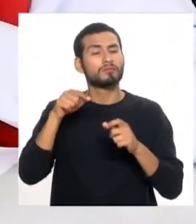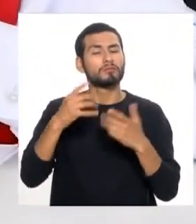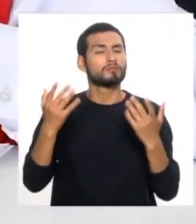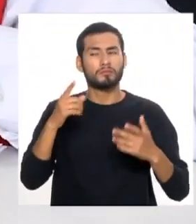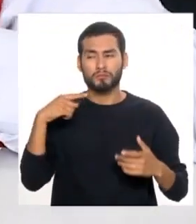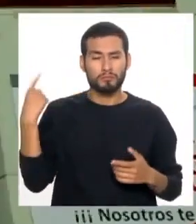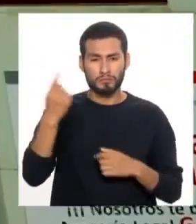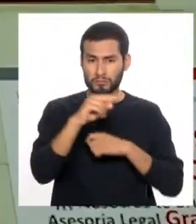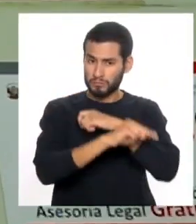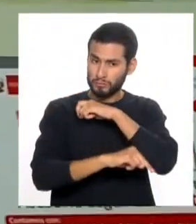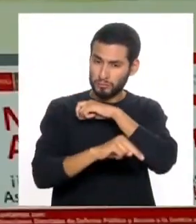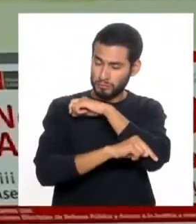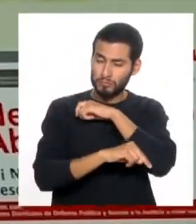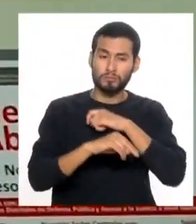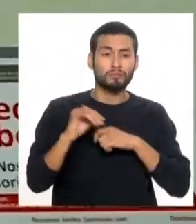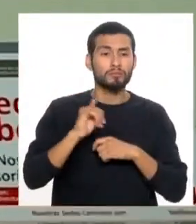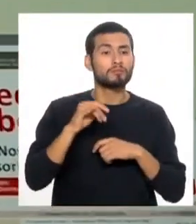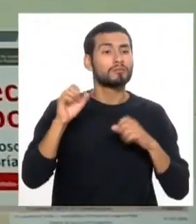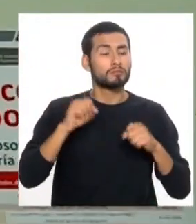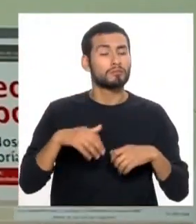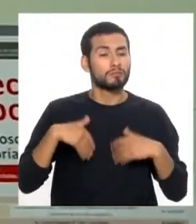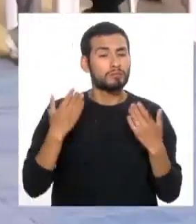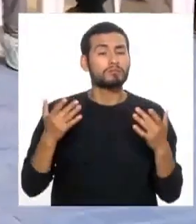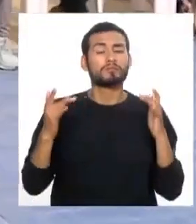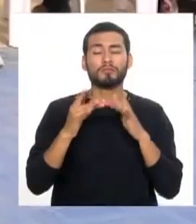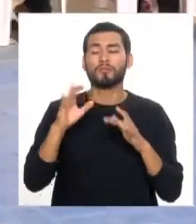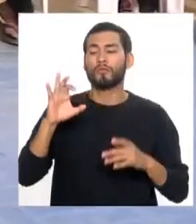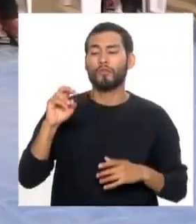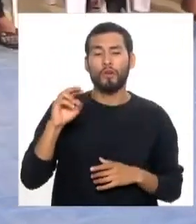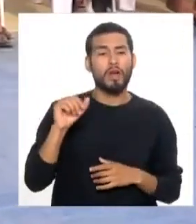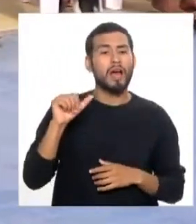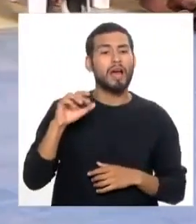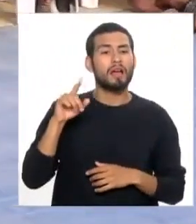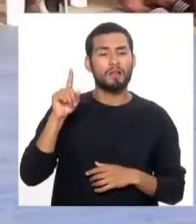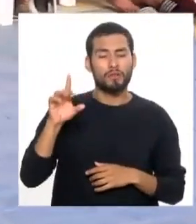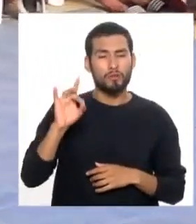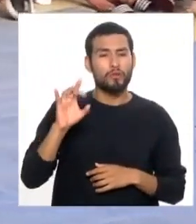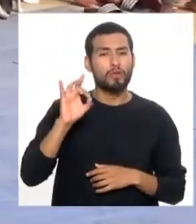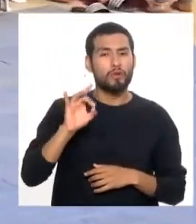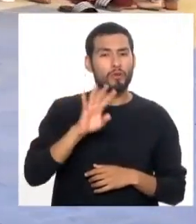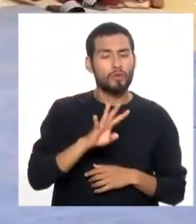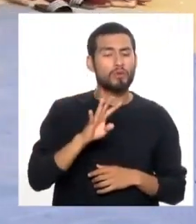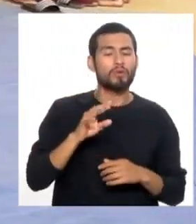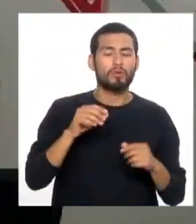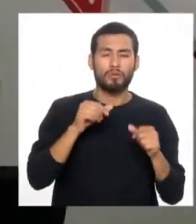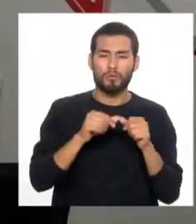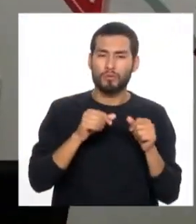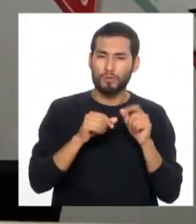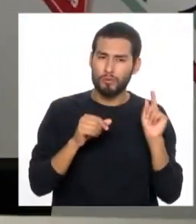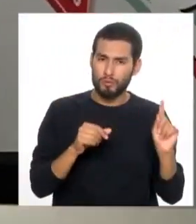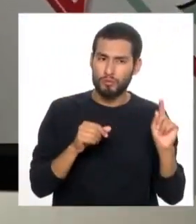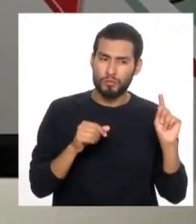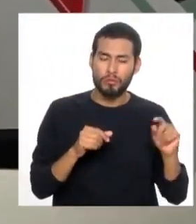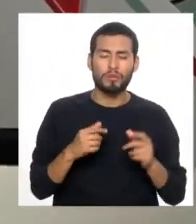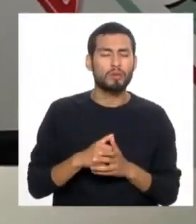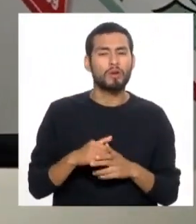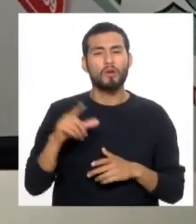nivel nacional, así como comunicarte al Fono Alegra 1884, opción 1, de lunes a viernes de